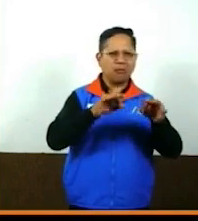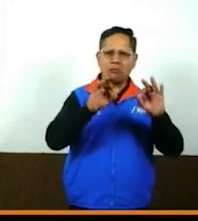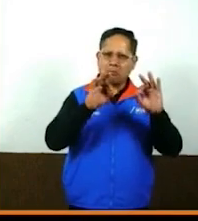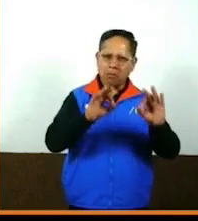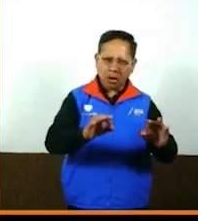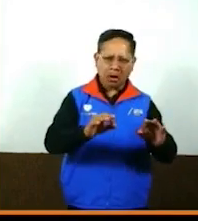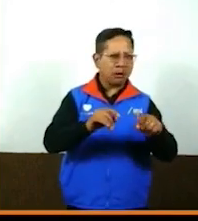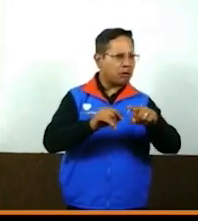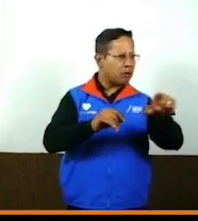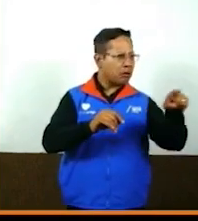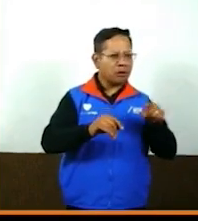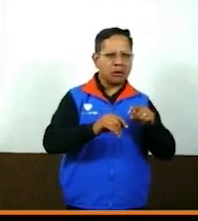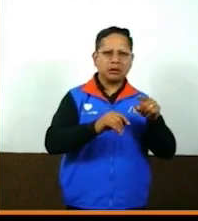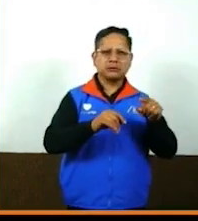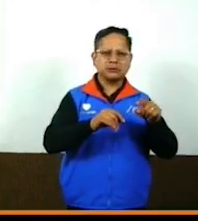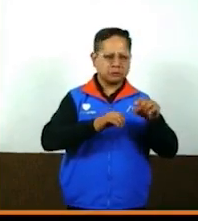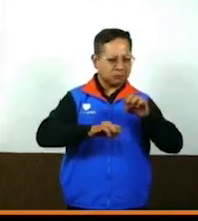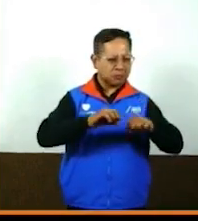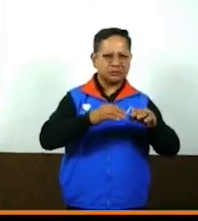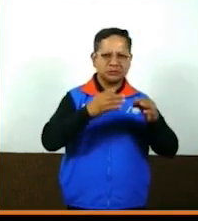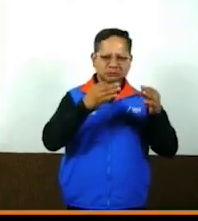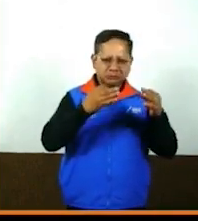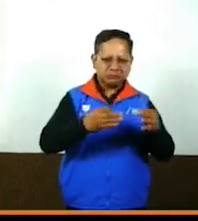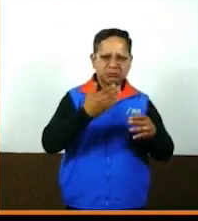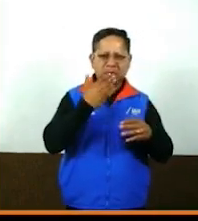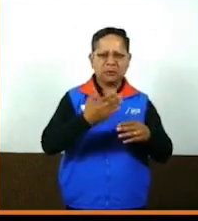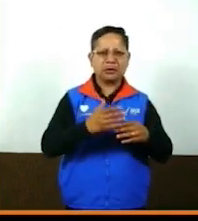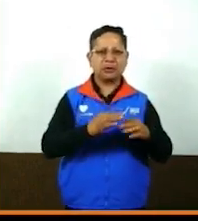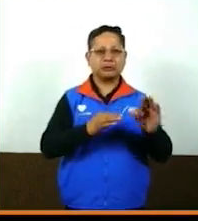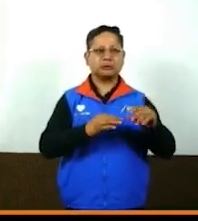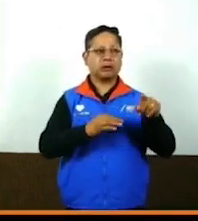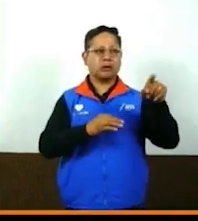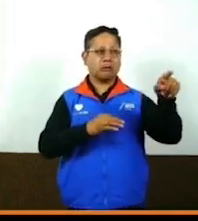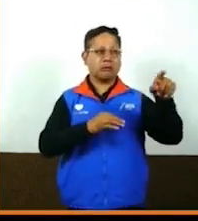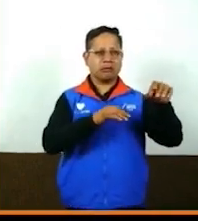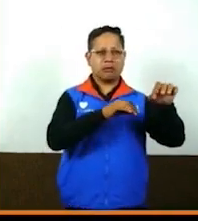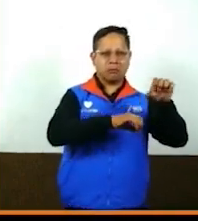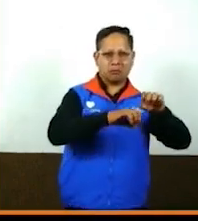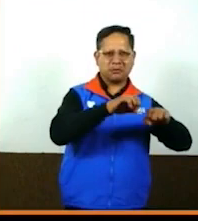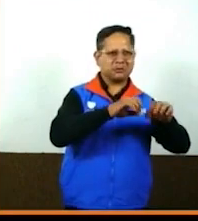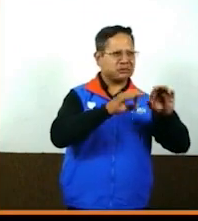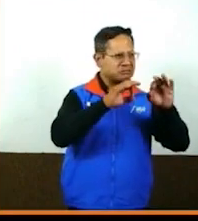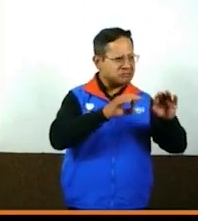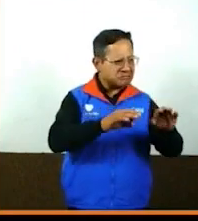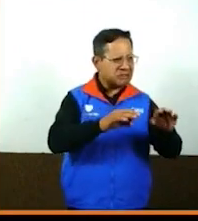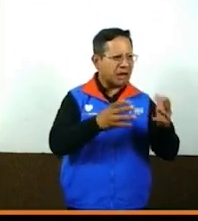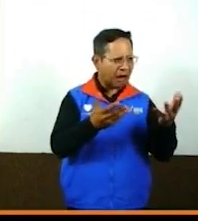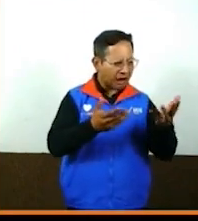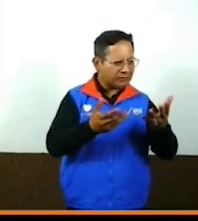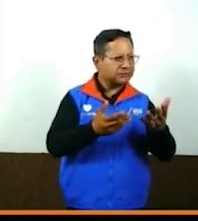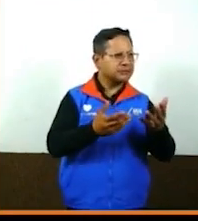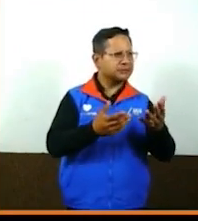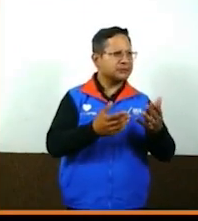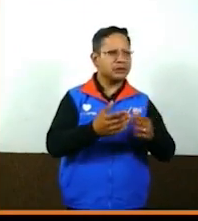¿no? Y hoy en día, por ejemplo, puede tener un proveedor una excelente calidad, una